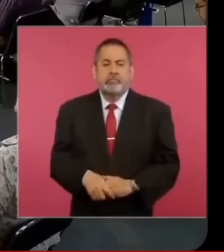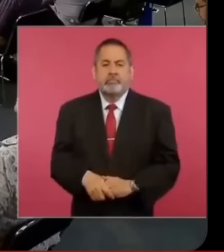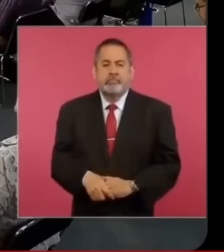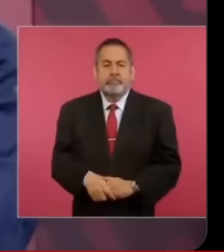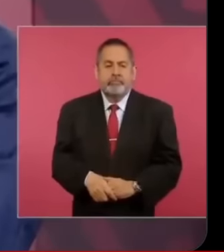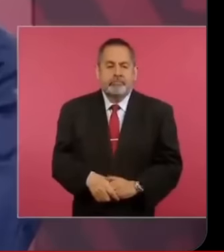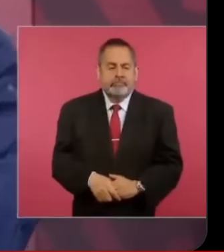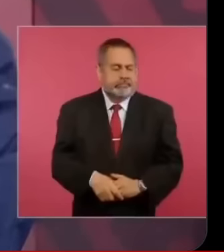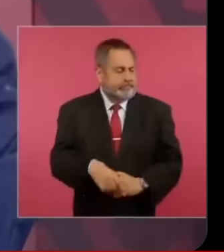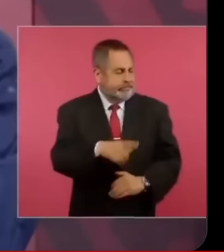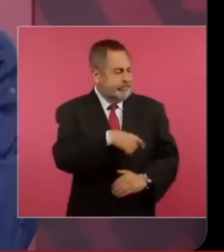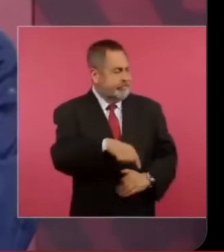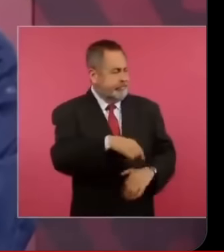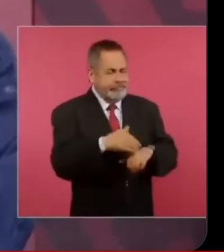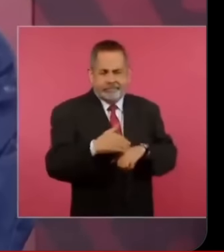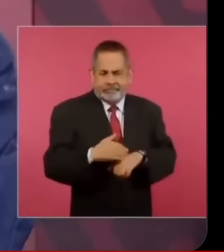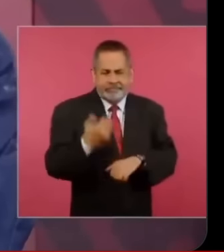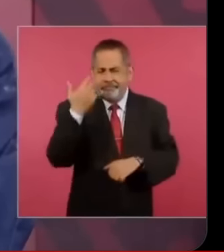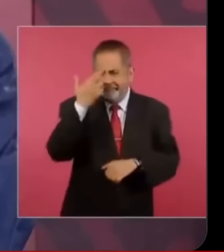¿por qué